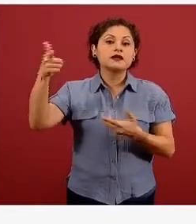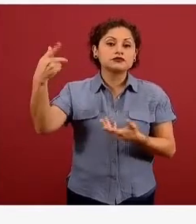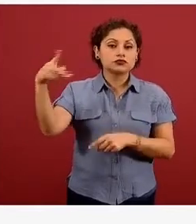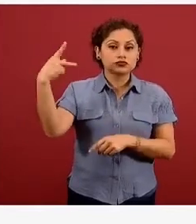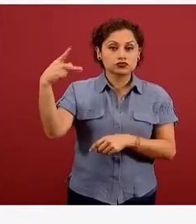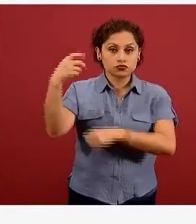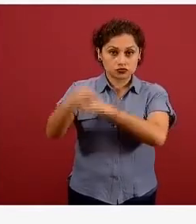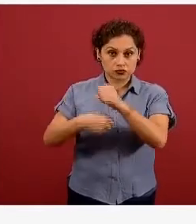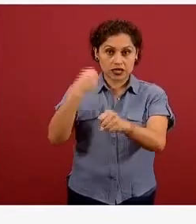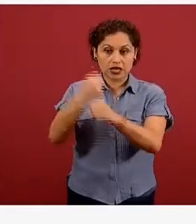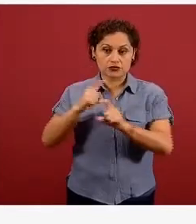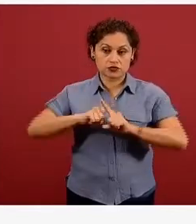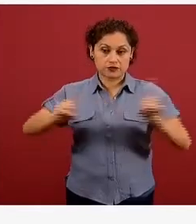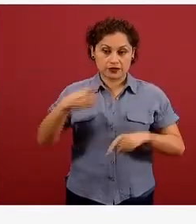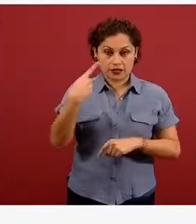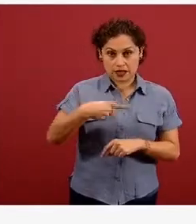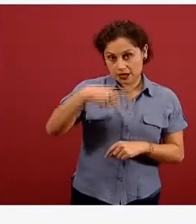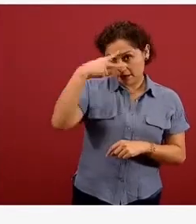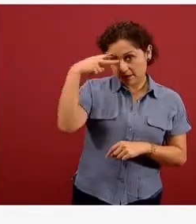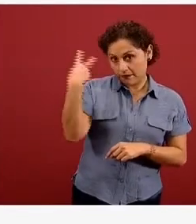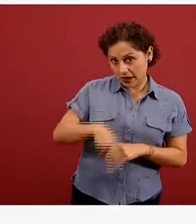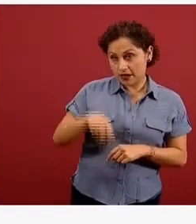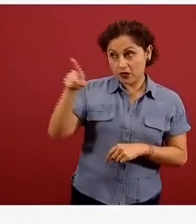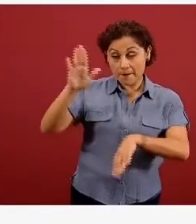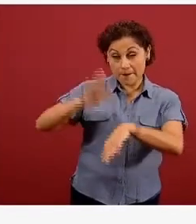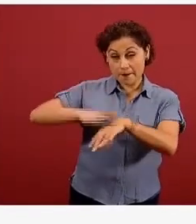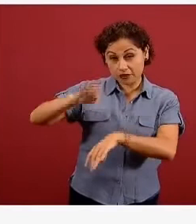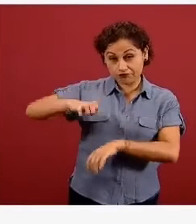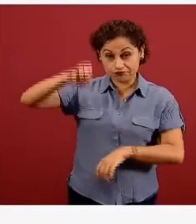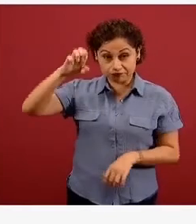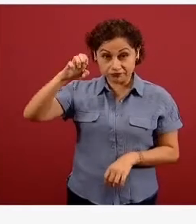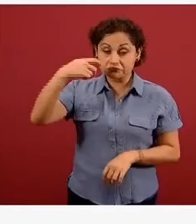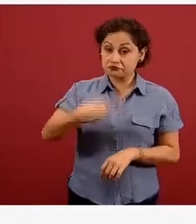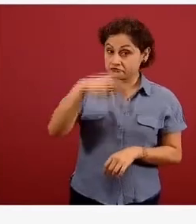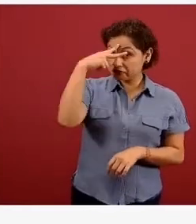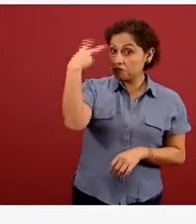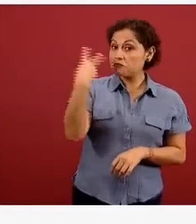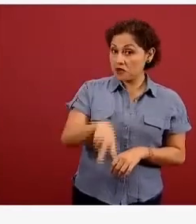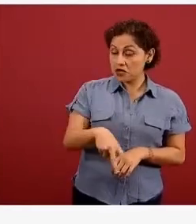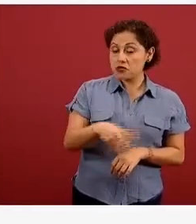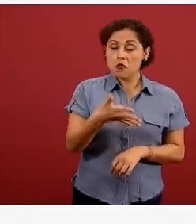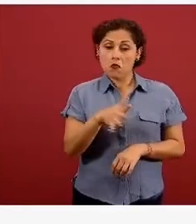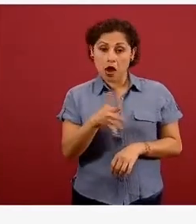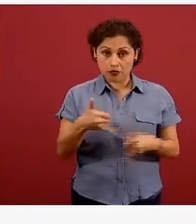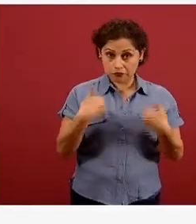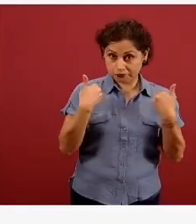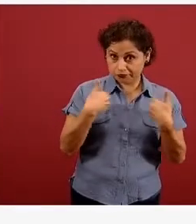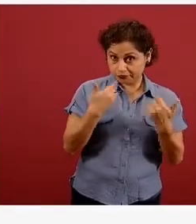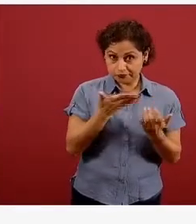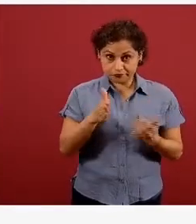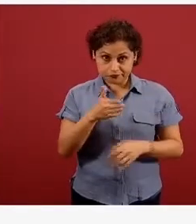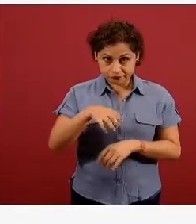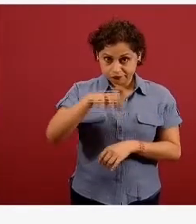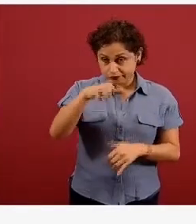población, 10 o 12 años mayores que la población mexicana, en México tenemos una población relativamente joven.